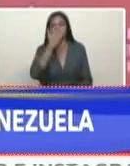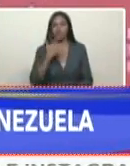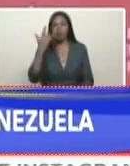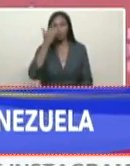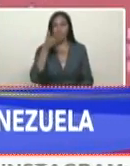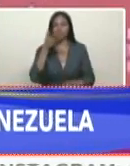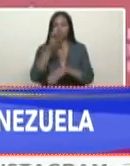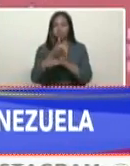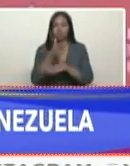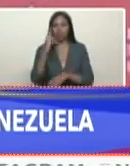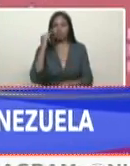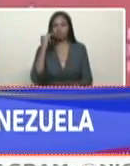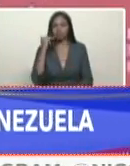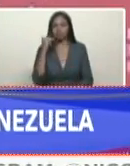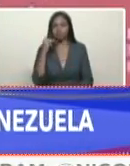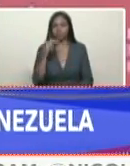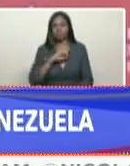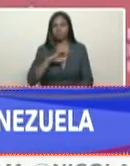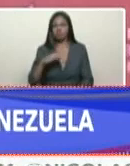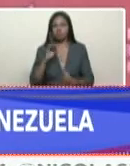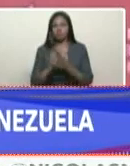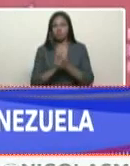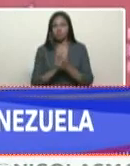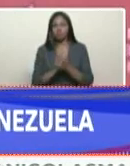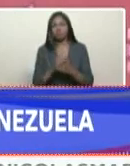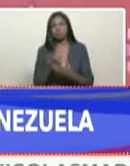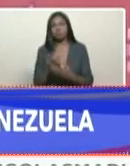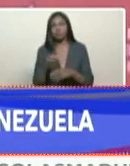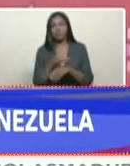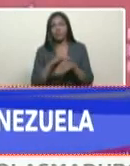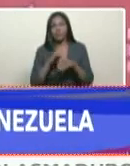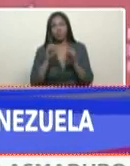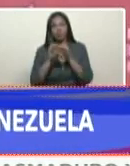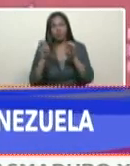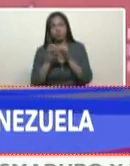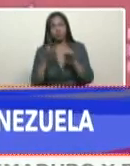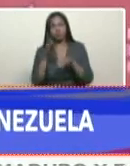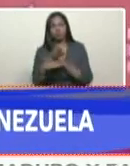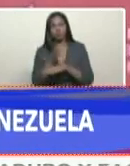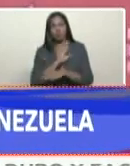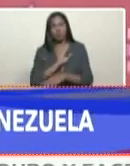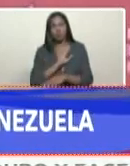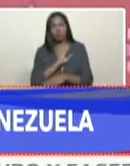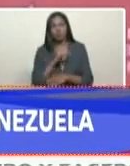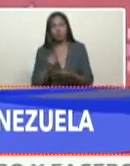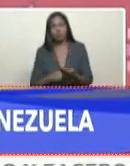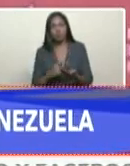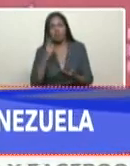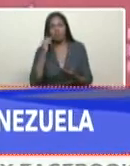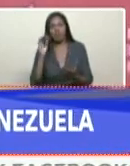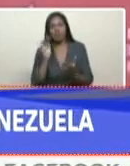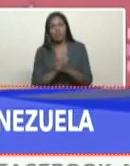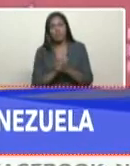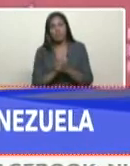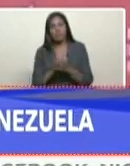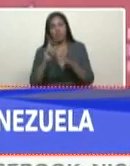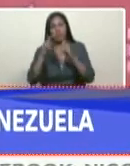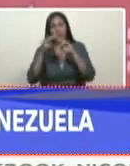Occidental, nuestro compañero Aristóbulo Ituri, llevando nuestro mensaje de hermandad, cooperación,